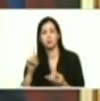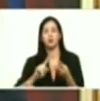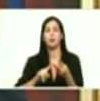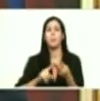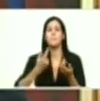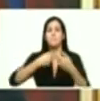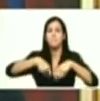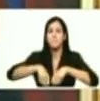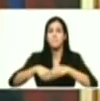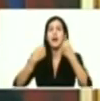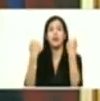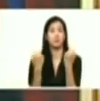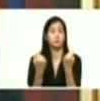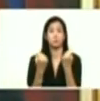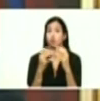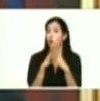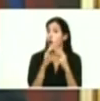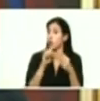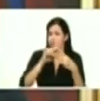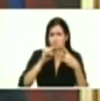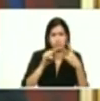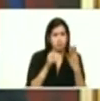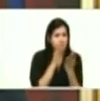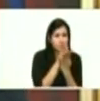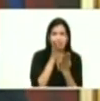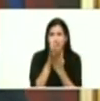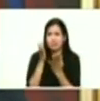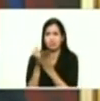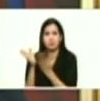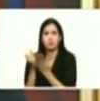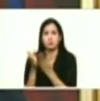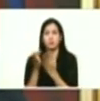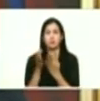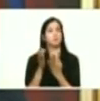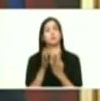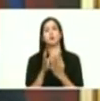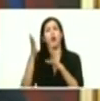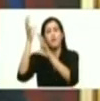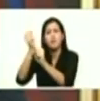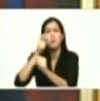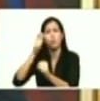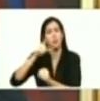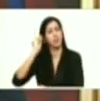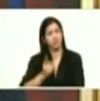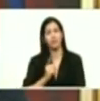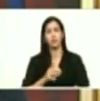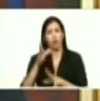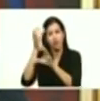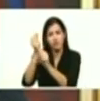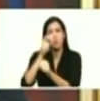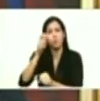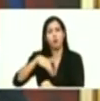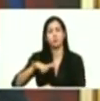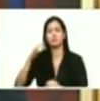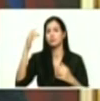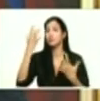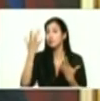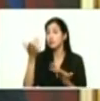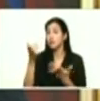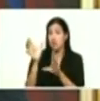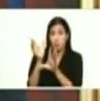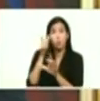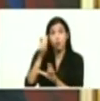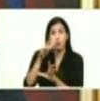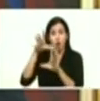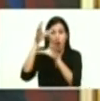panadería bueno esto es una cosa memorable hay que confiar en el pueblo y el pueblo hay confiar en sí mismo y no